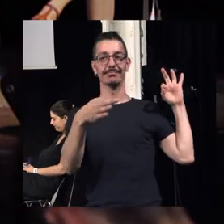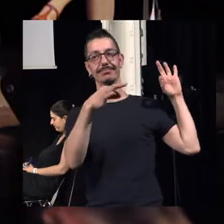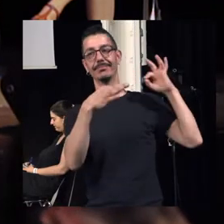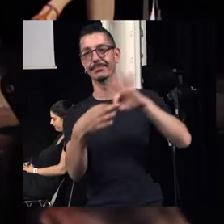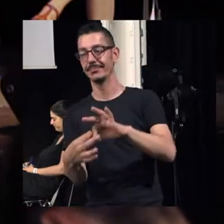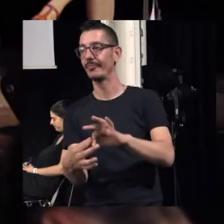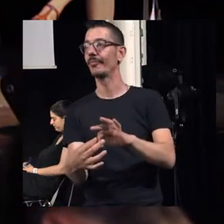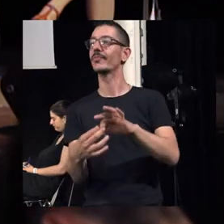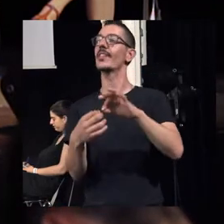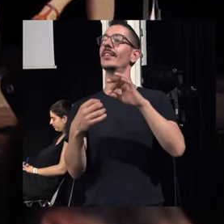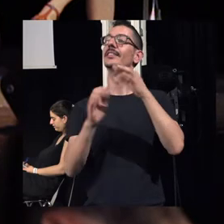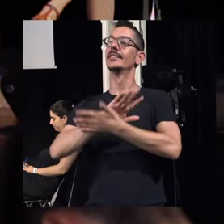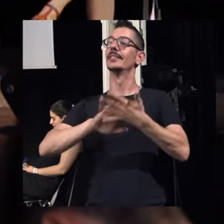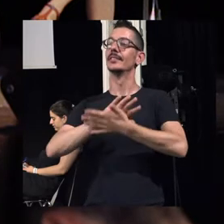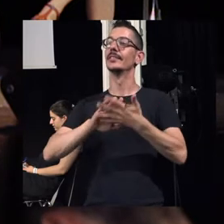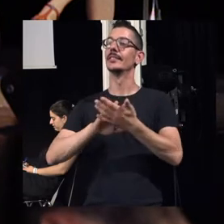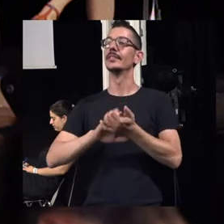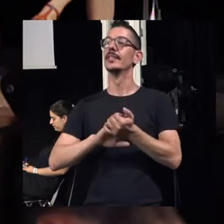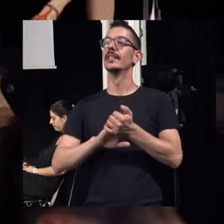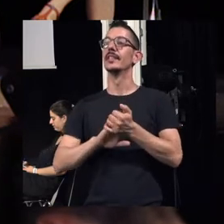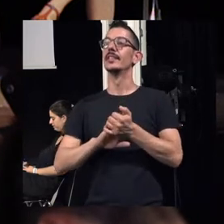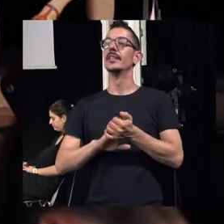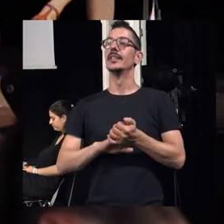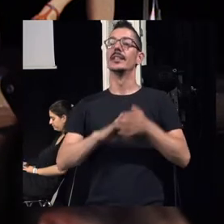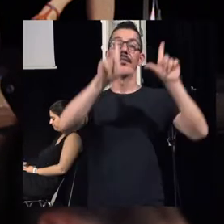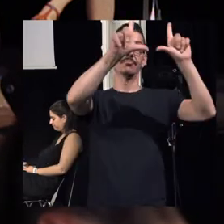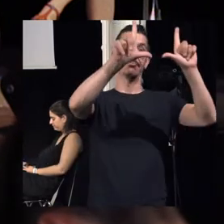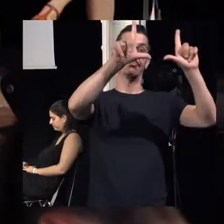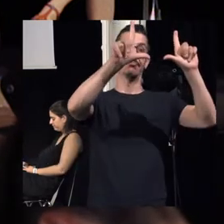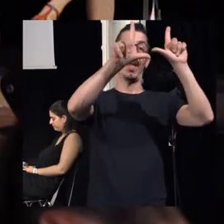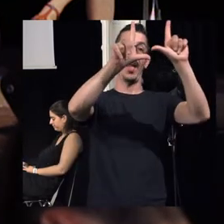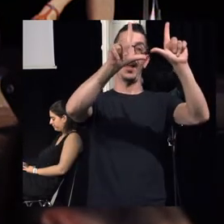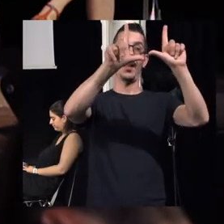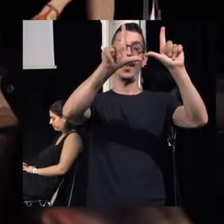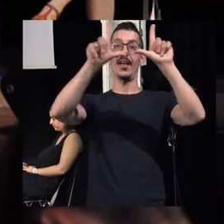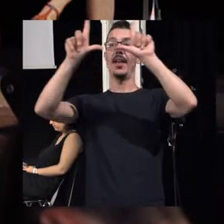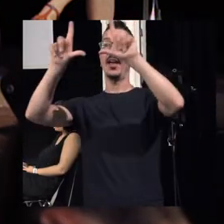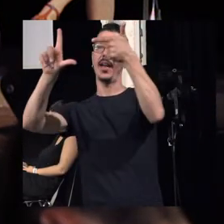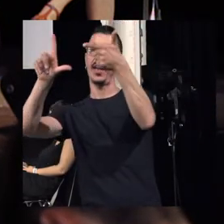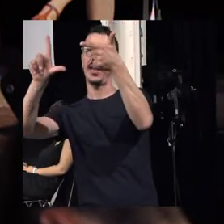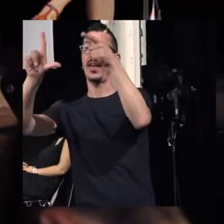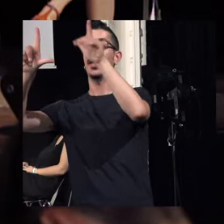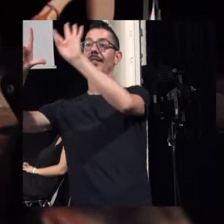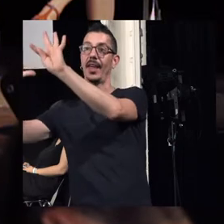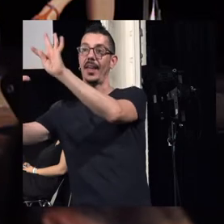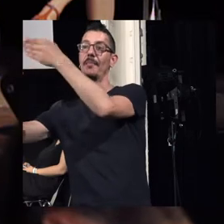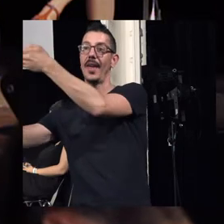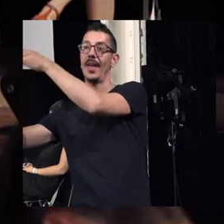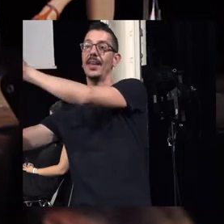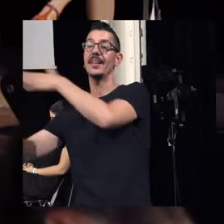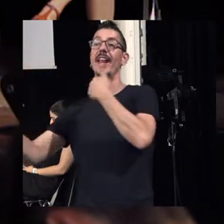se formulan ciertas demandas desde las letras, ¿no? De modo que la estabilización de estas categorías se regula,